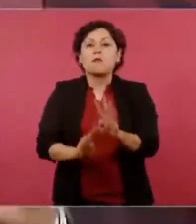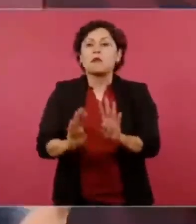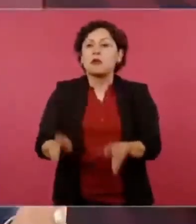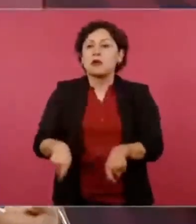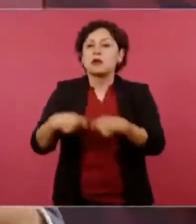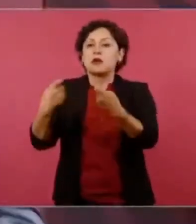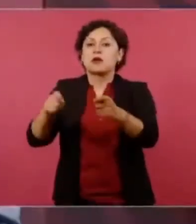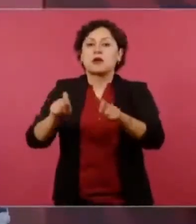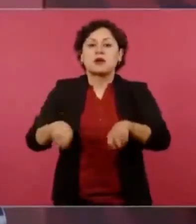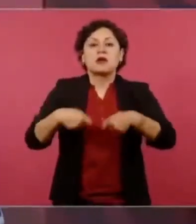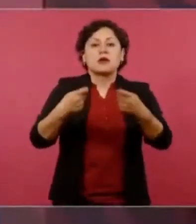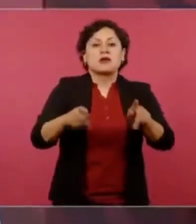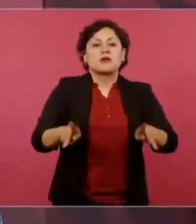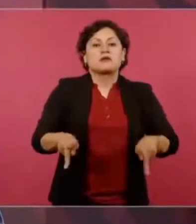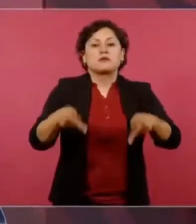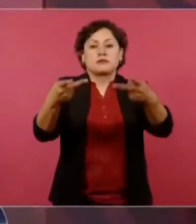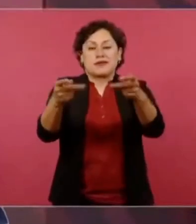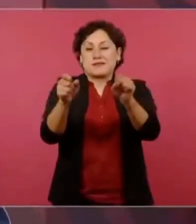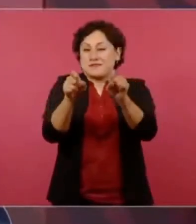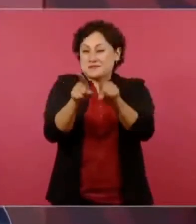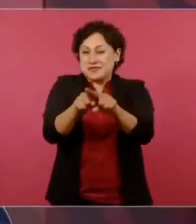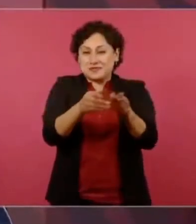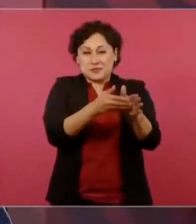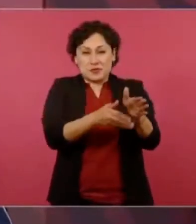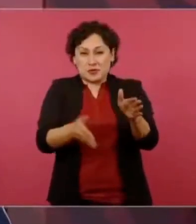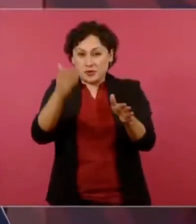muchísimas reformas